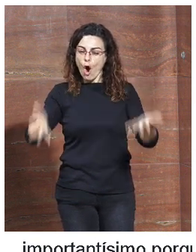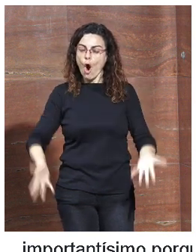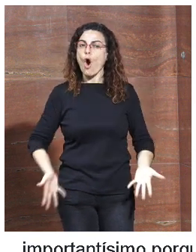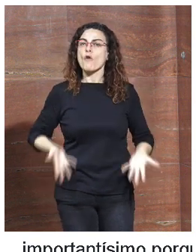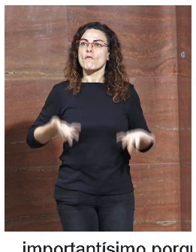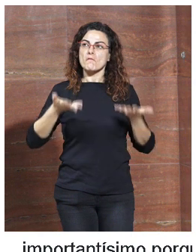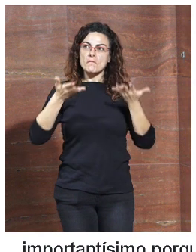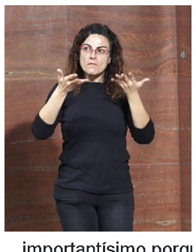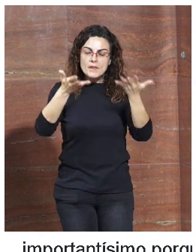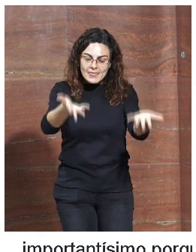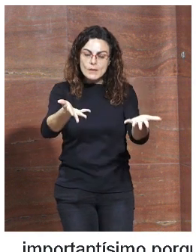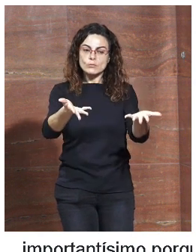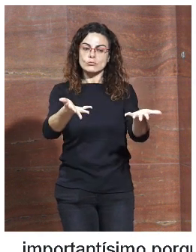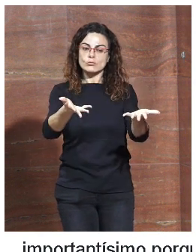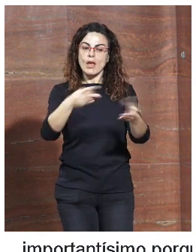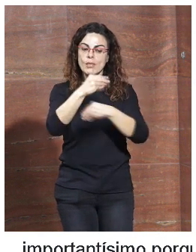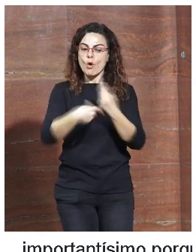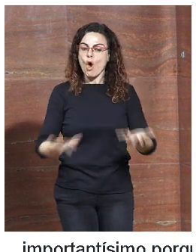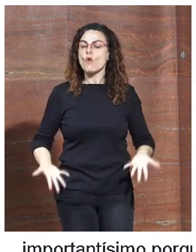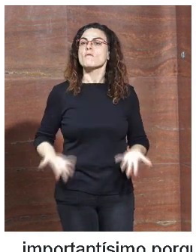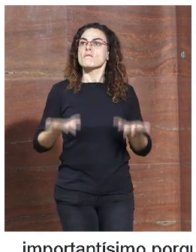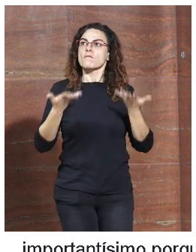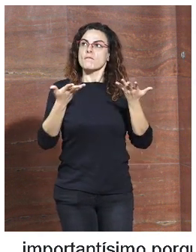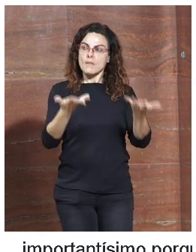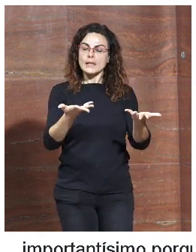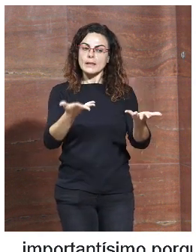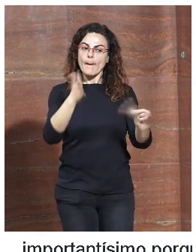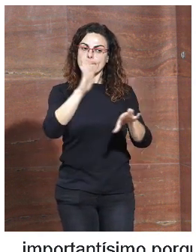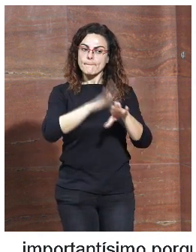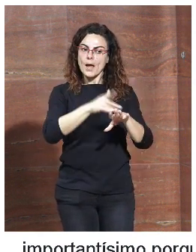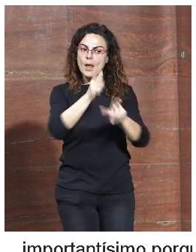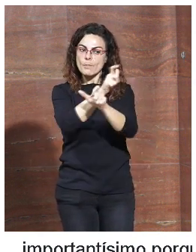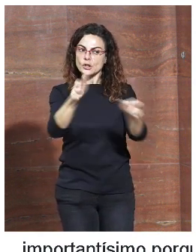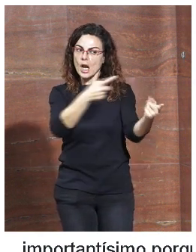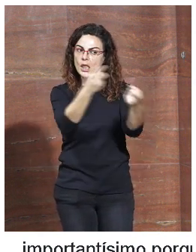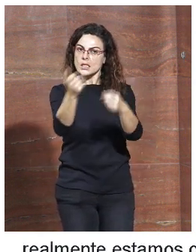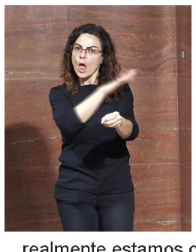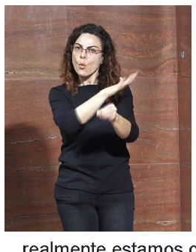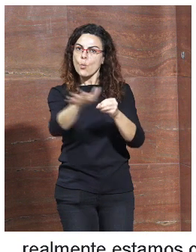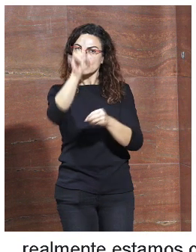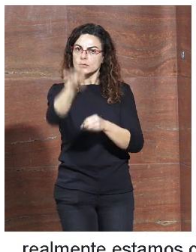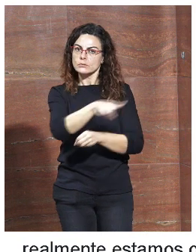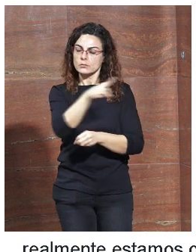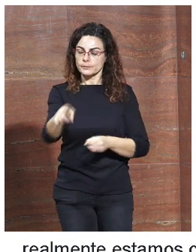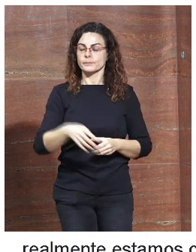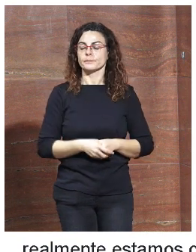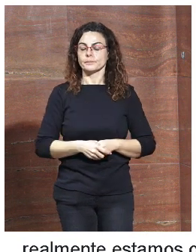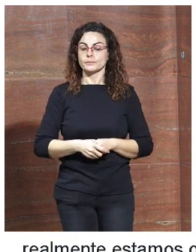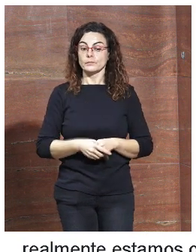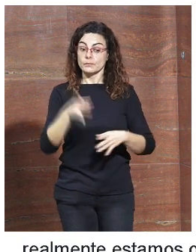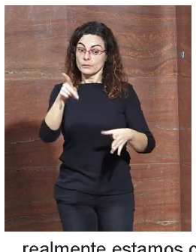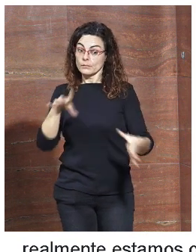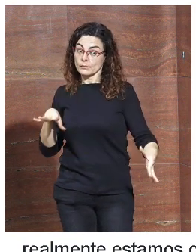estamos haciendo aquella oferta que cubre esas necesidades. Y para seguir en